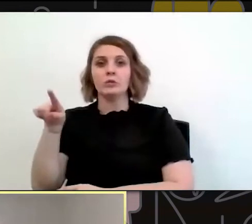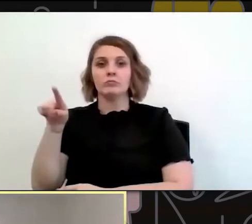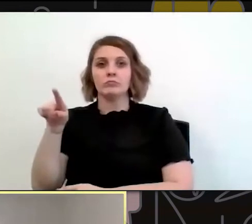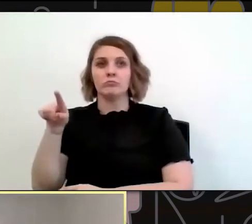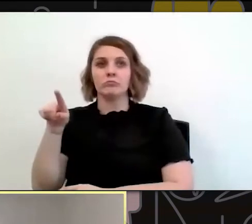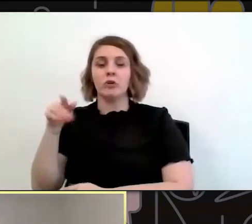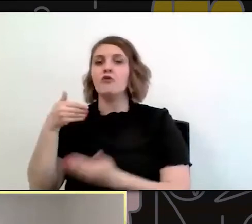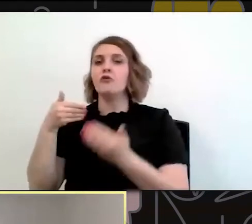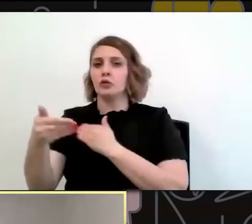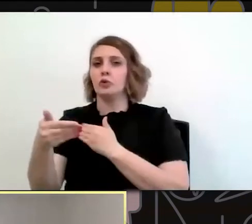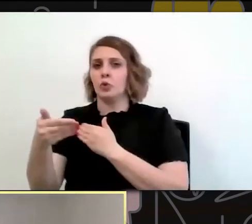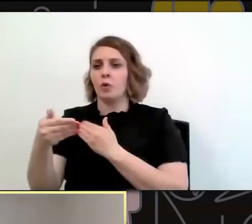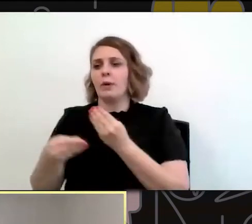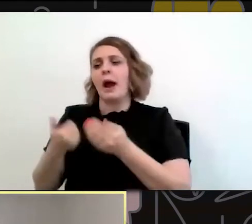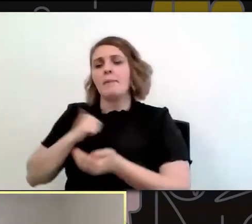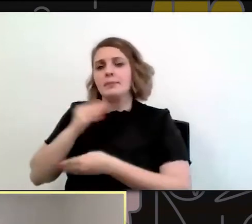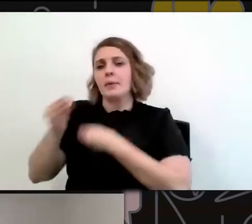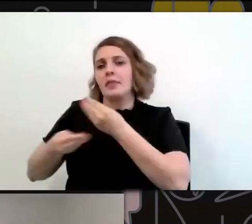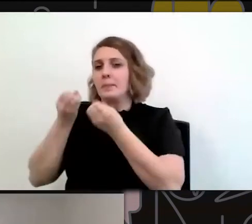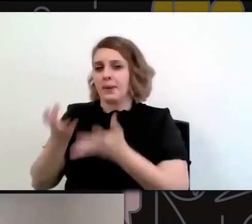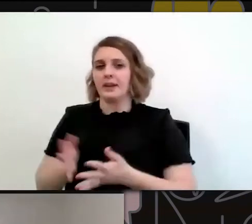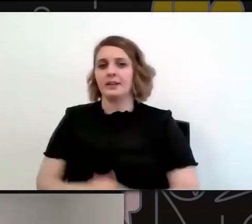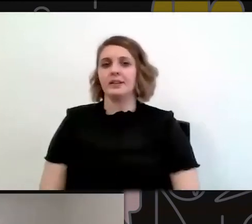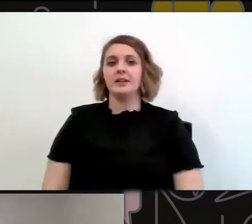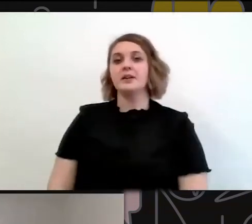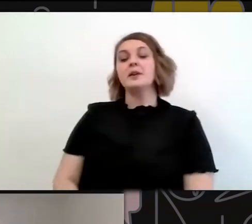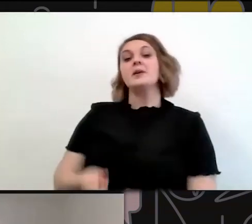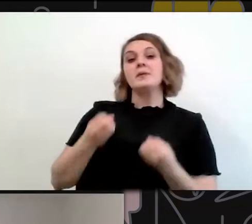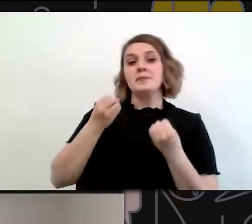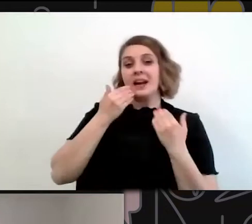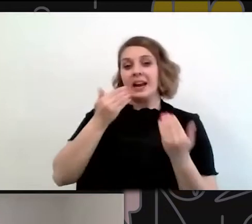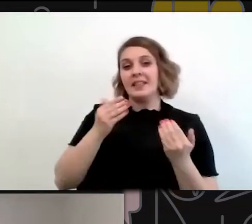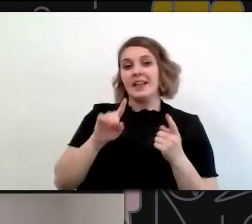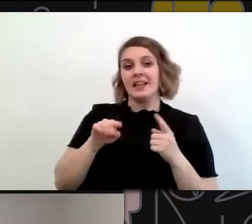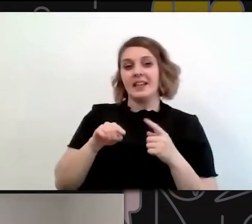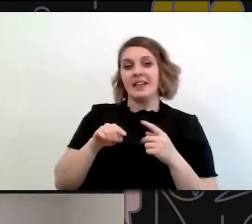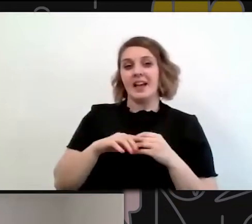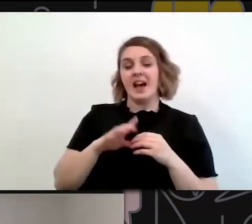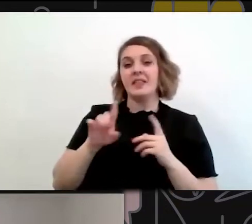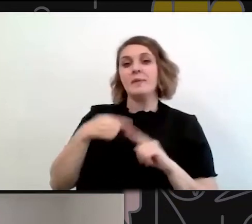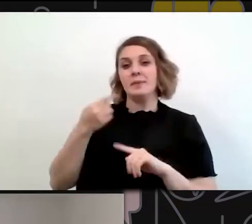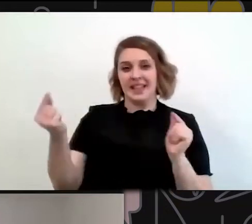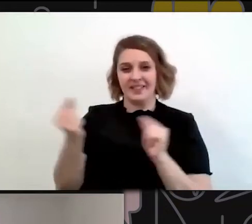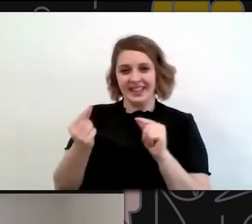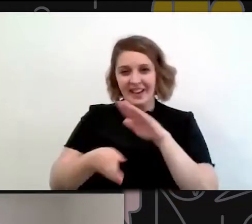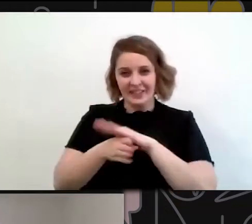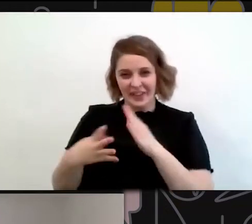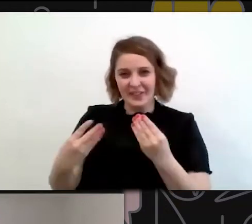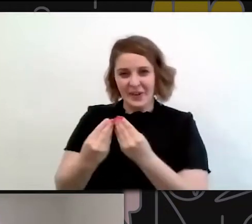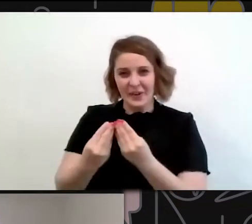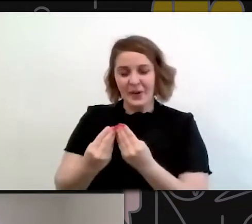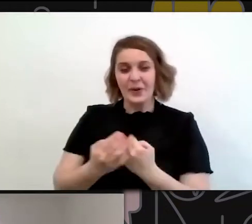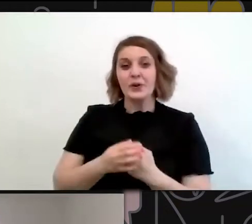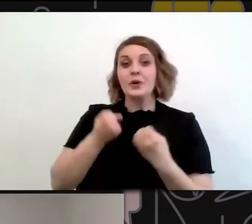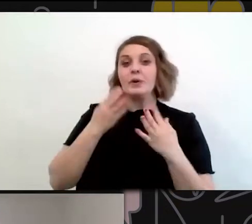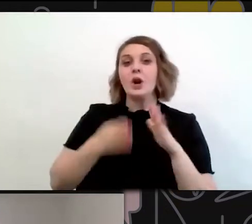para hacerlo. Pues nada, Ana, ahora seguimos en la parte de debate contigo y nada,